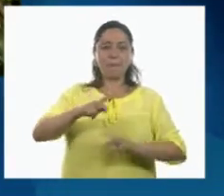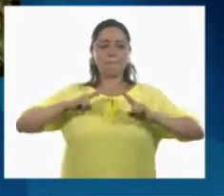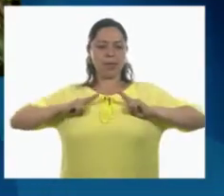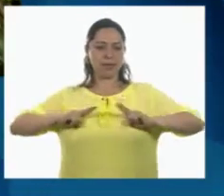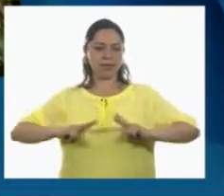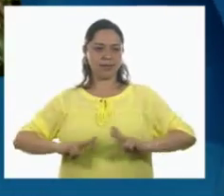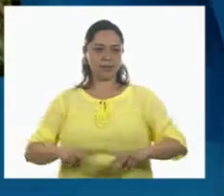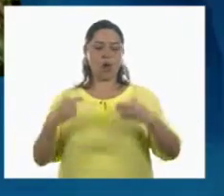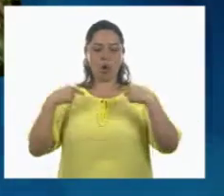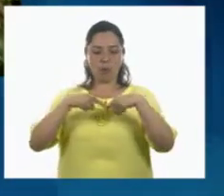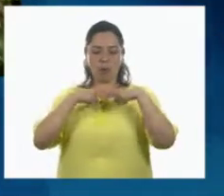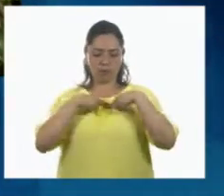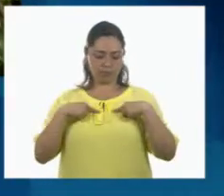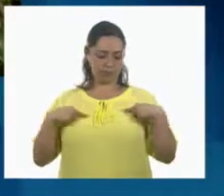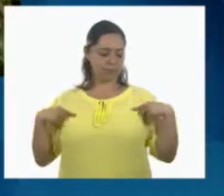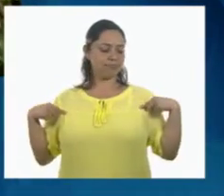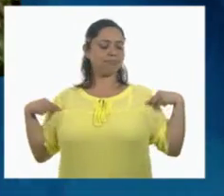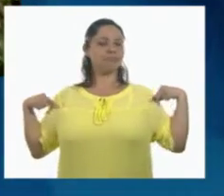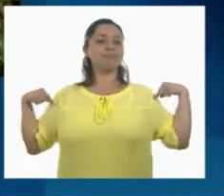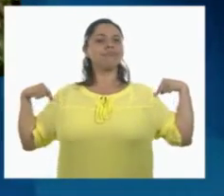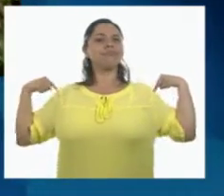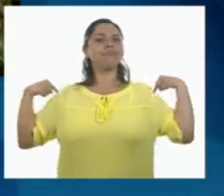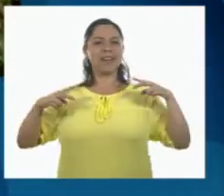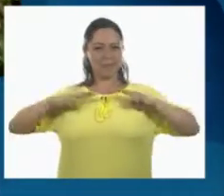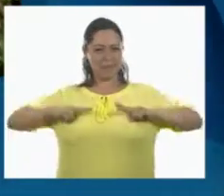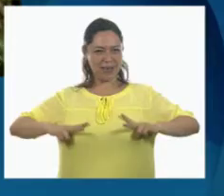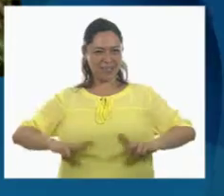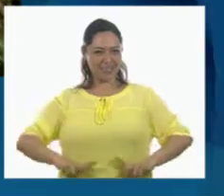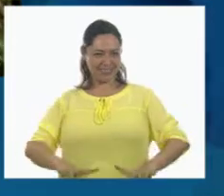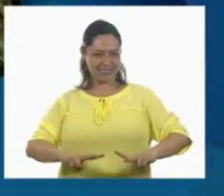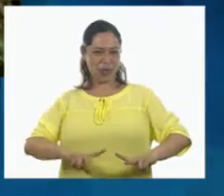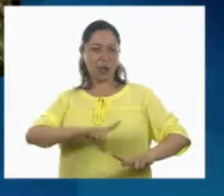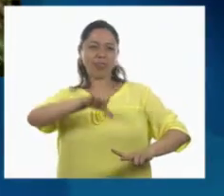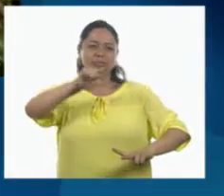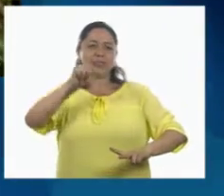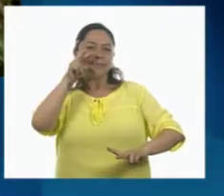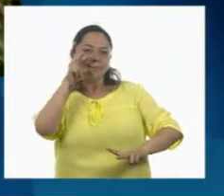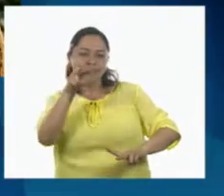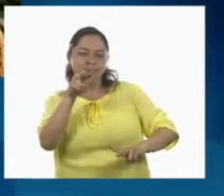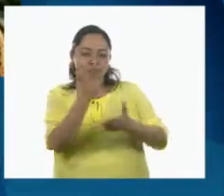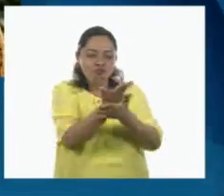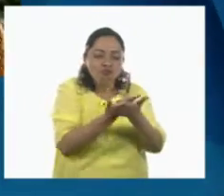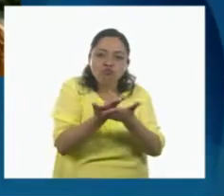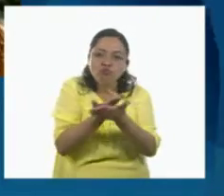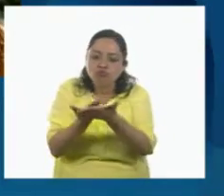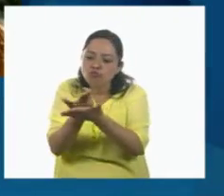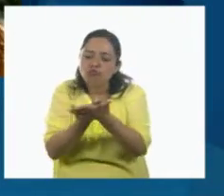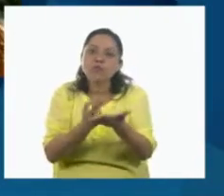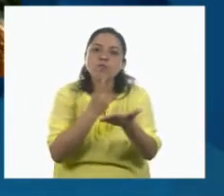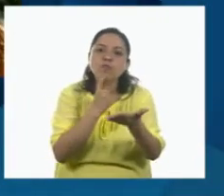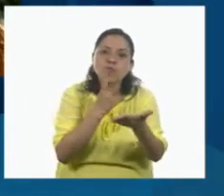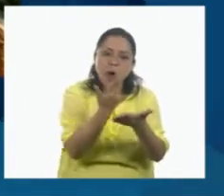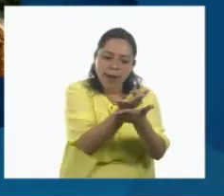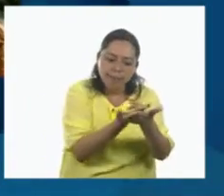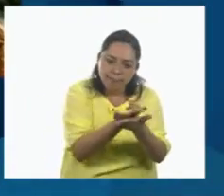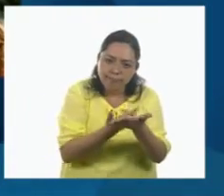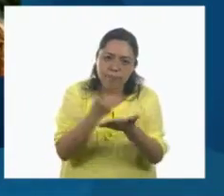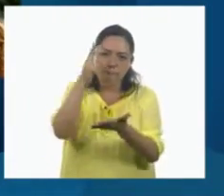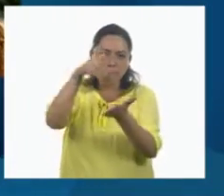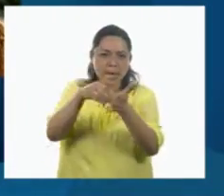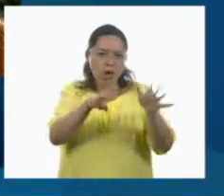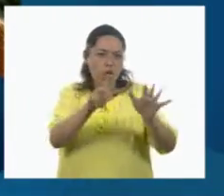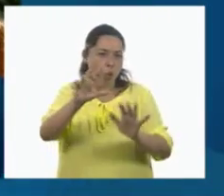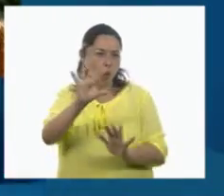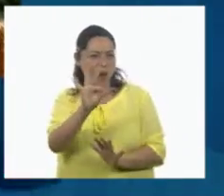hombros descubiertos. Pero cuando uno ve los figurines que circulaban en México desde 1840,